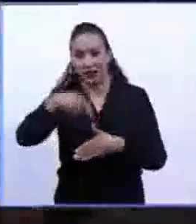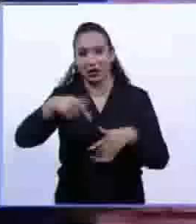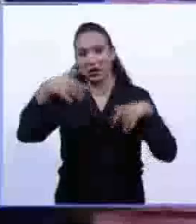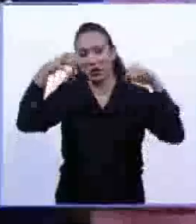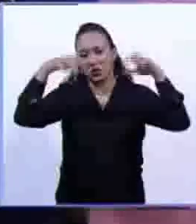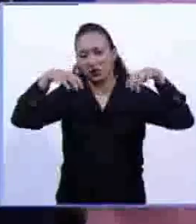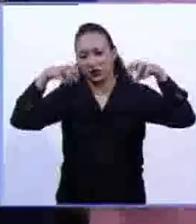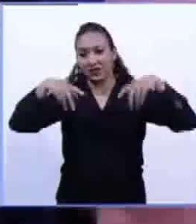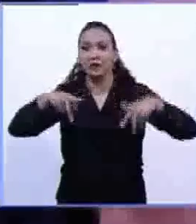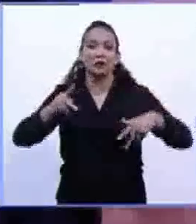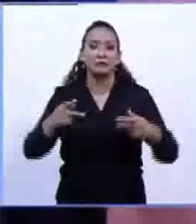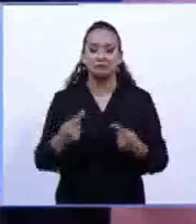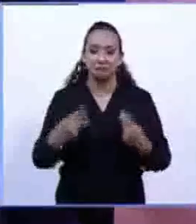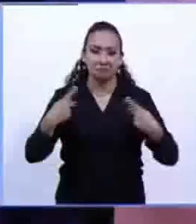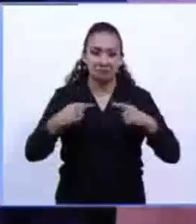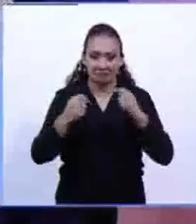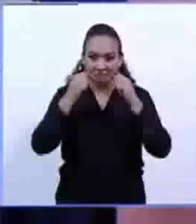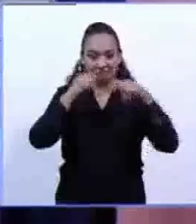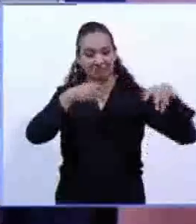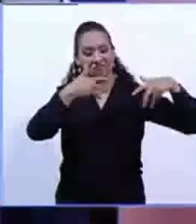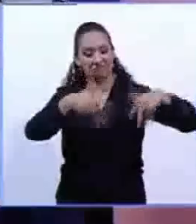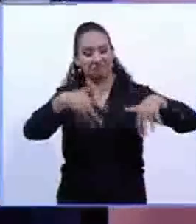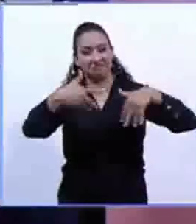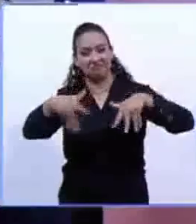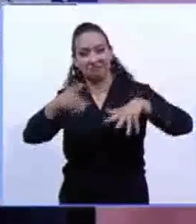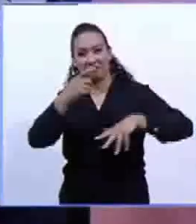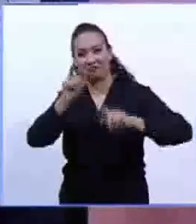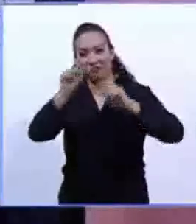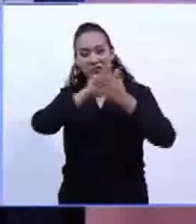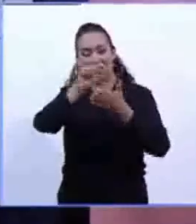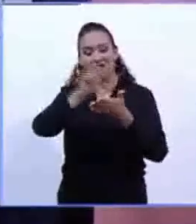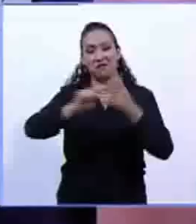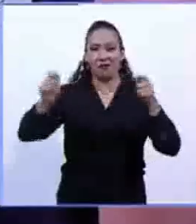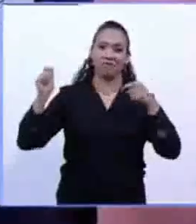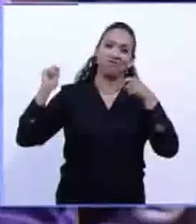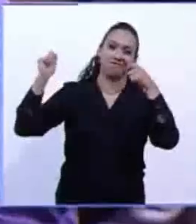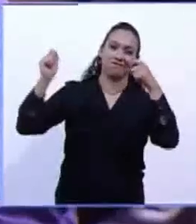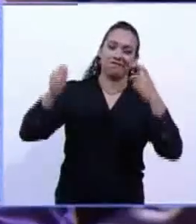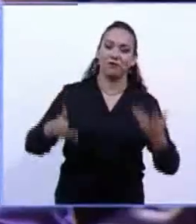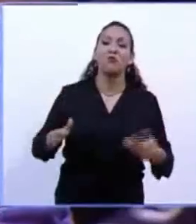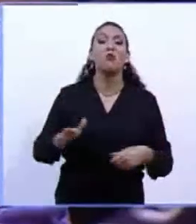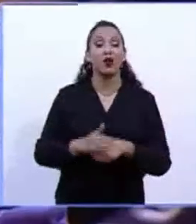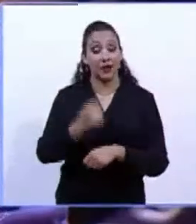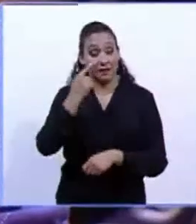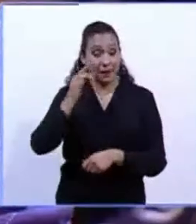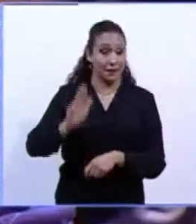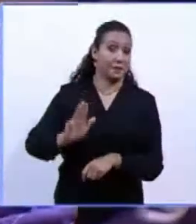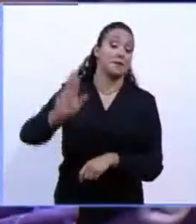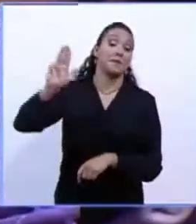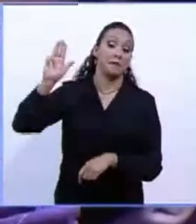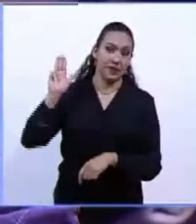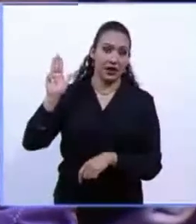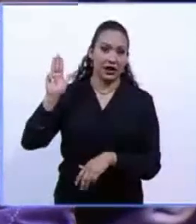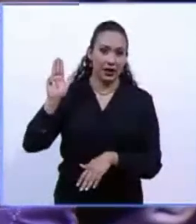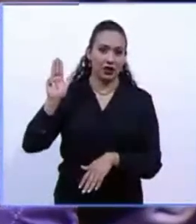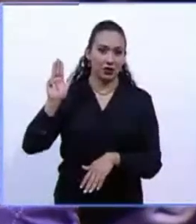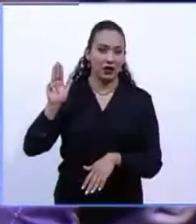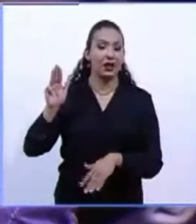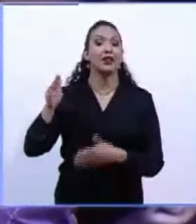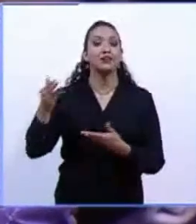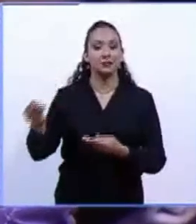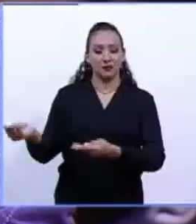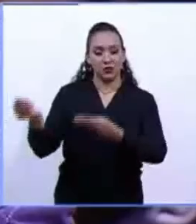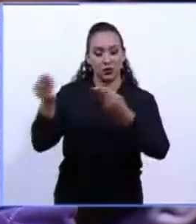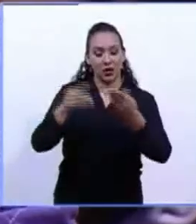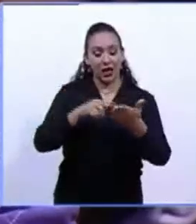los trabajadores comenzaron a llegar y a expresar consignas. Esto luego de que el pasado miércoles fuera recibida una